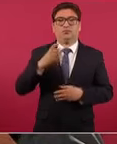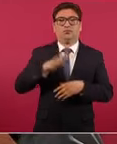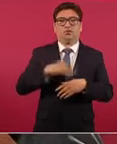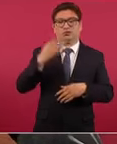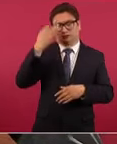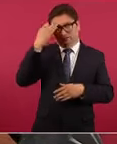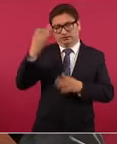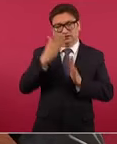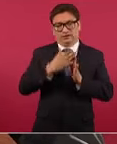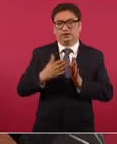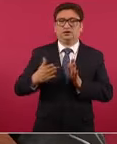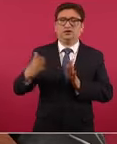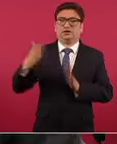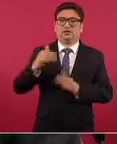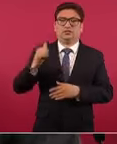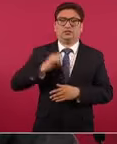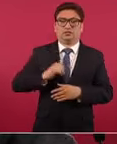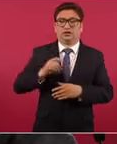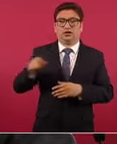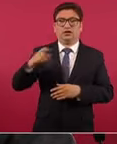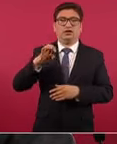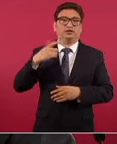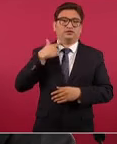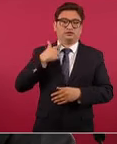fue un retroceso